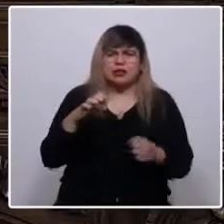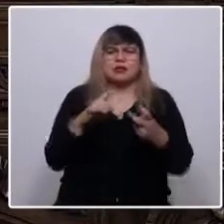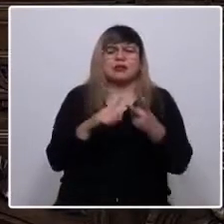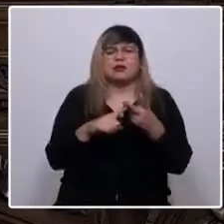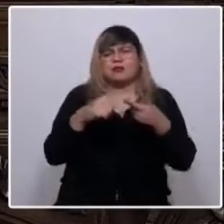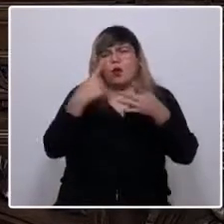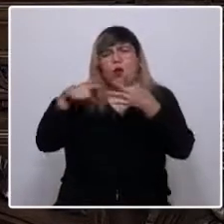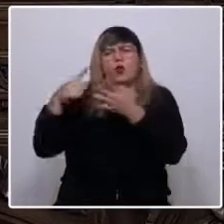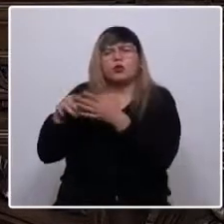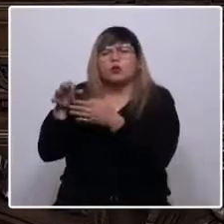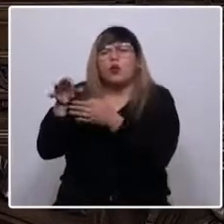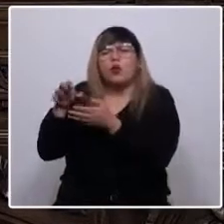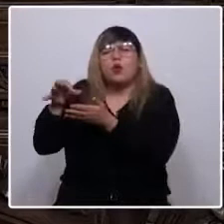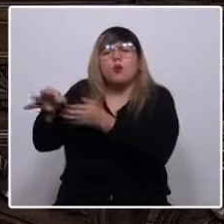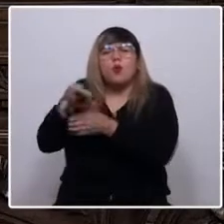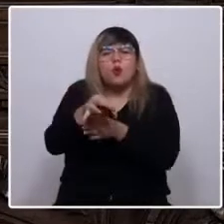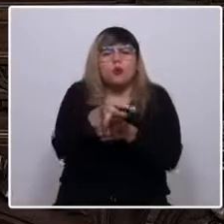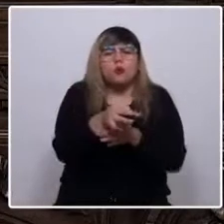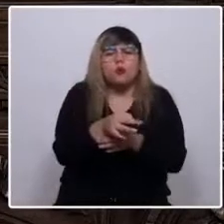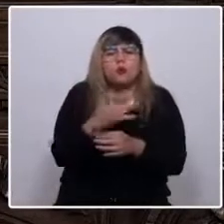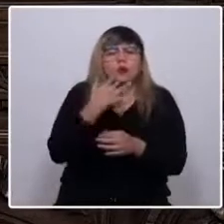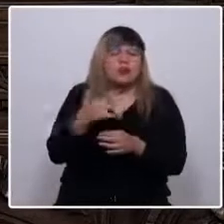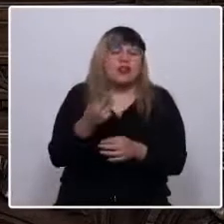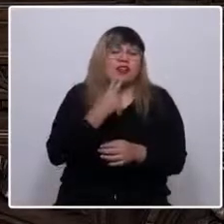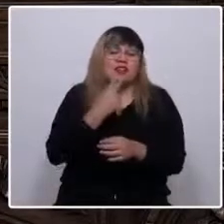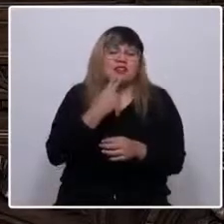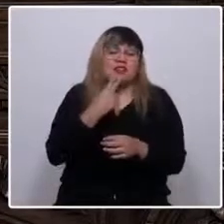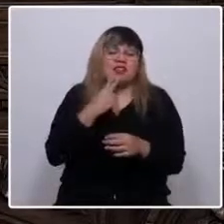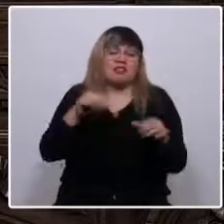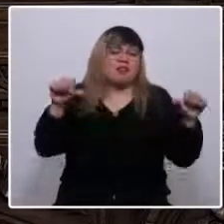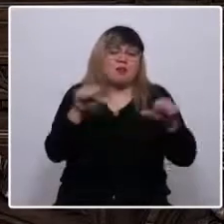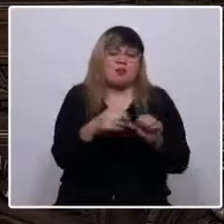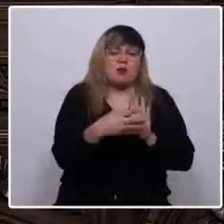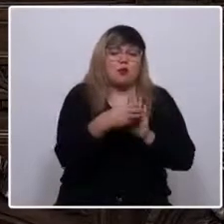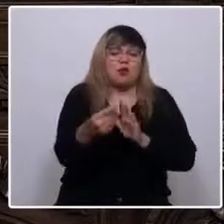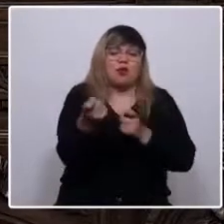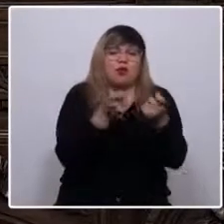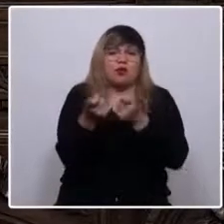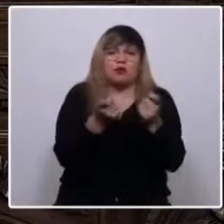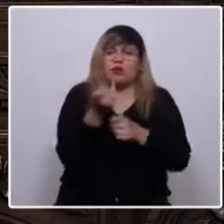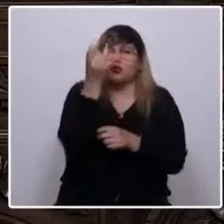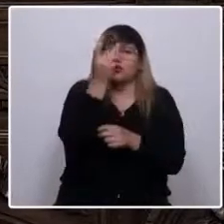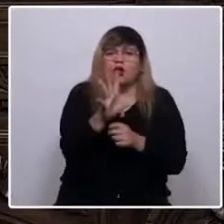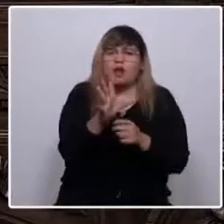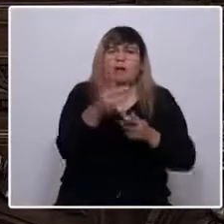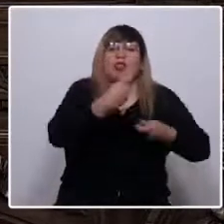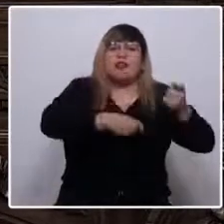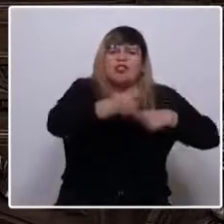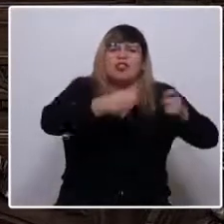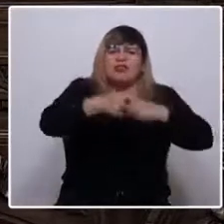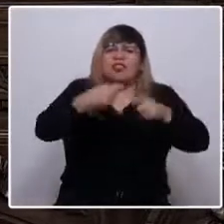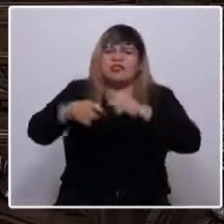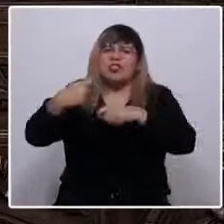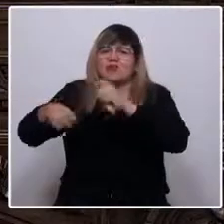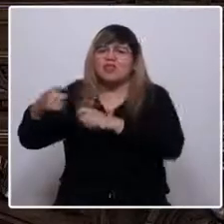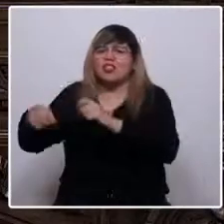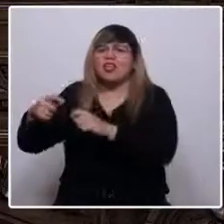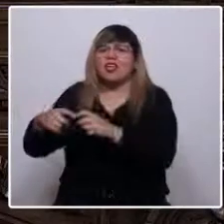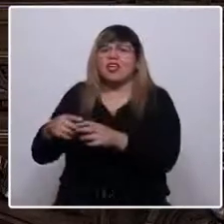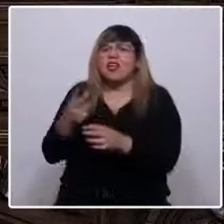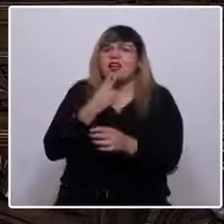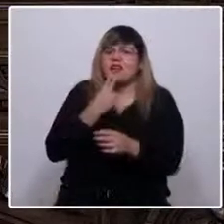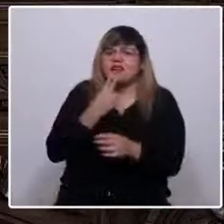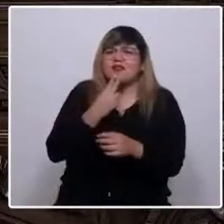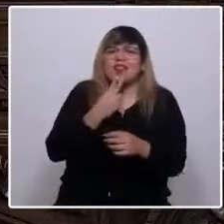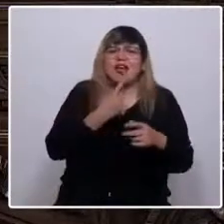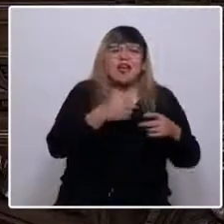porque la vida está totalmente precarizada por un modelo económico que solamente ha mercantilizado cada uno de nuestra vida a cada uno de